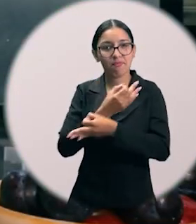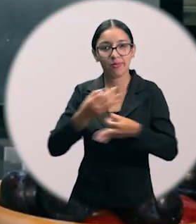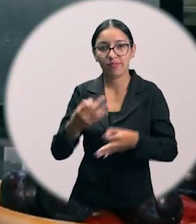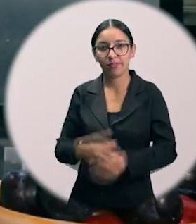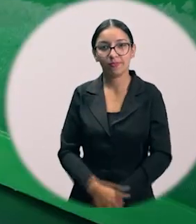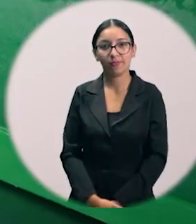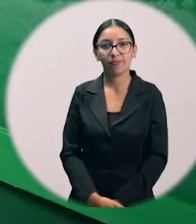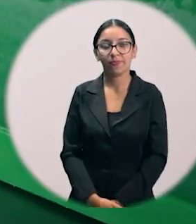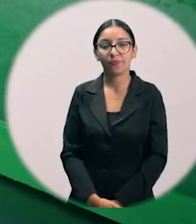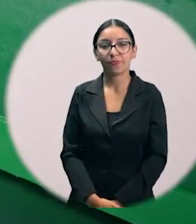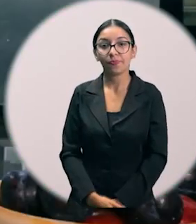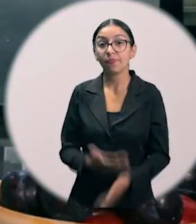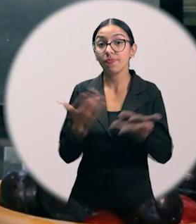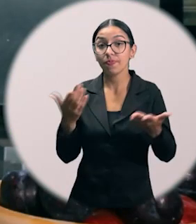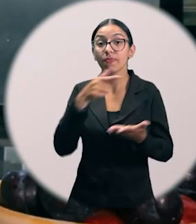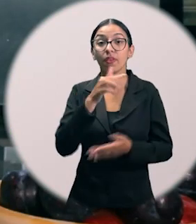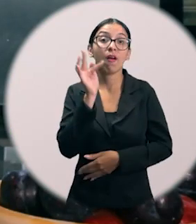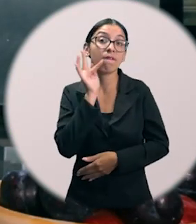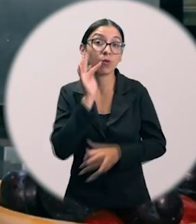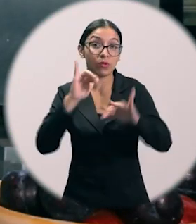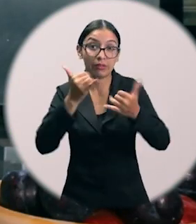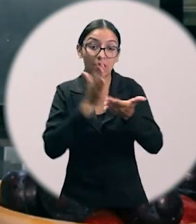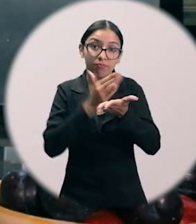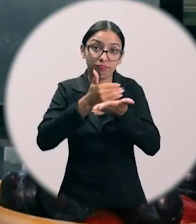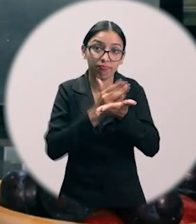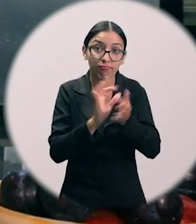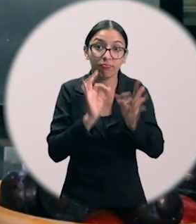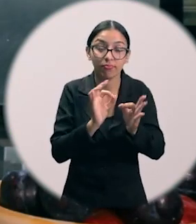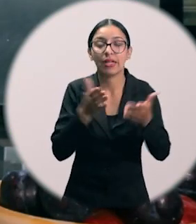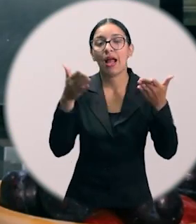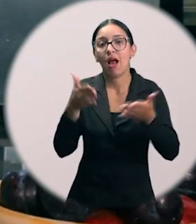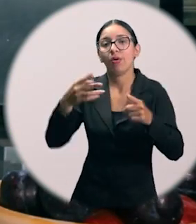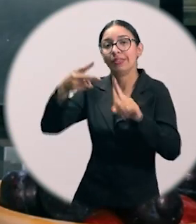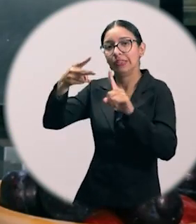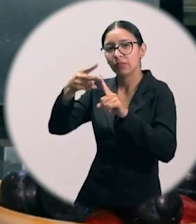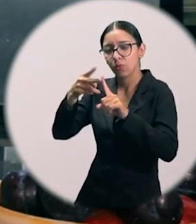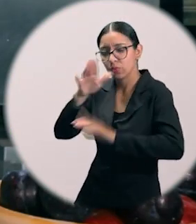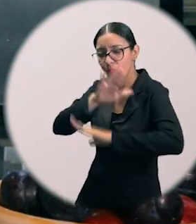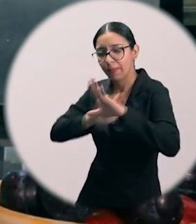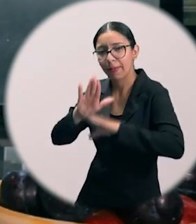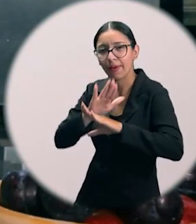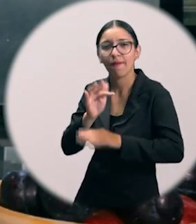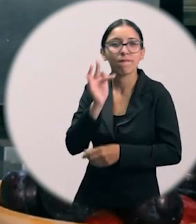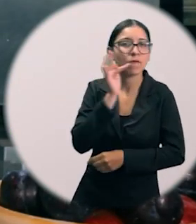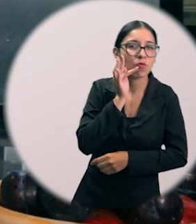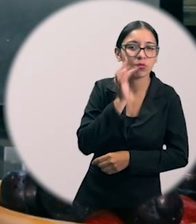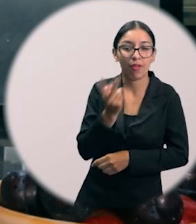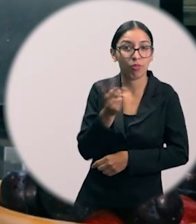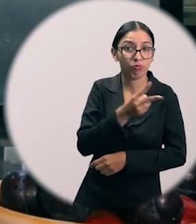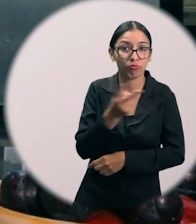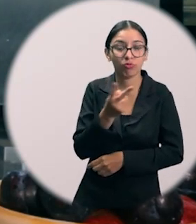espectacular. Así que acá con nuestras frutas cortadas, ahora pasamos al segundo paso, que es la compota de ambas frutas con